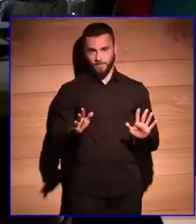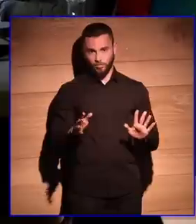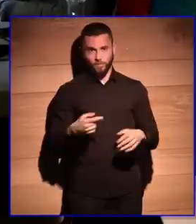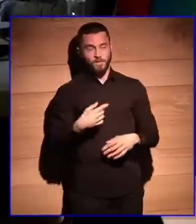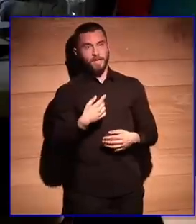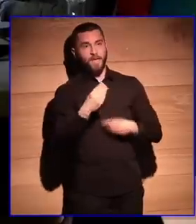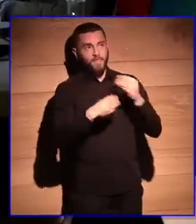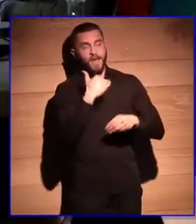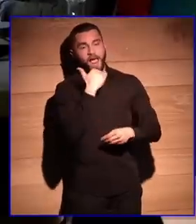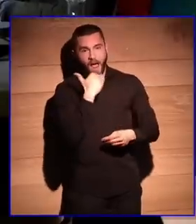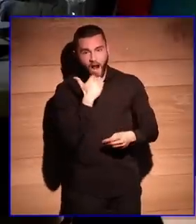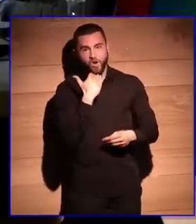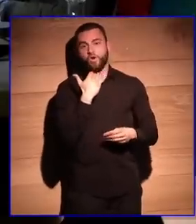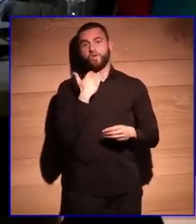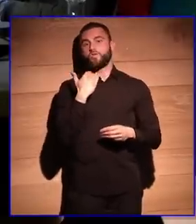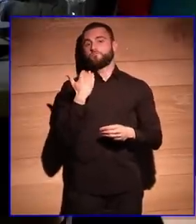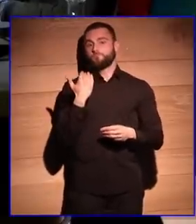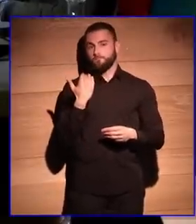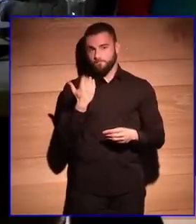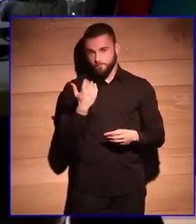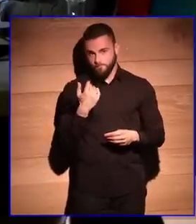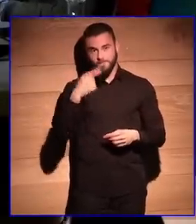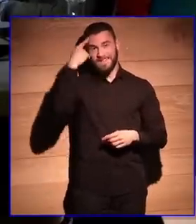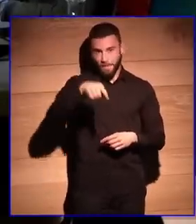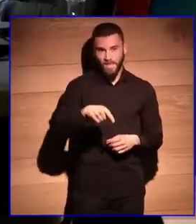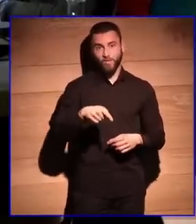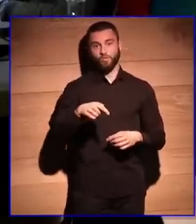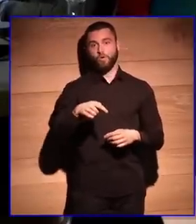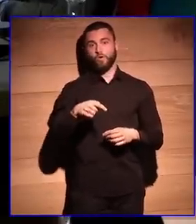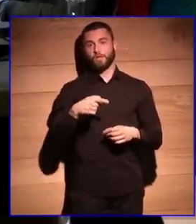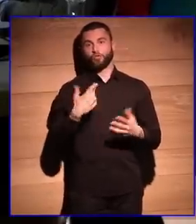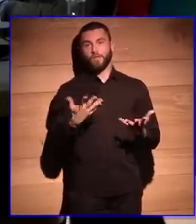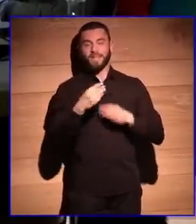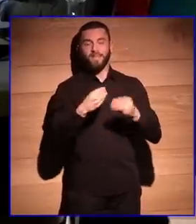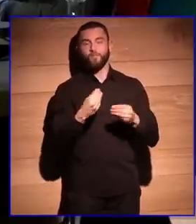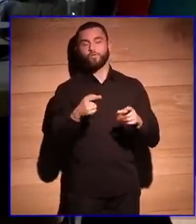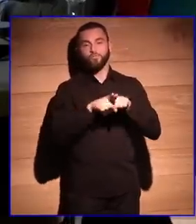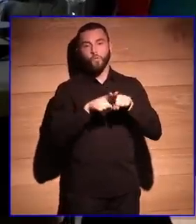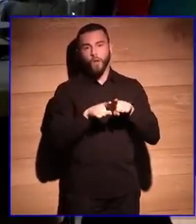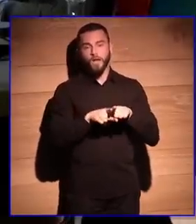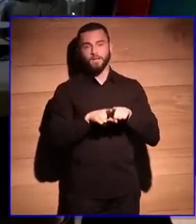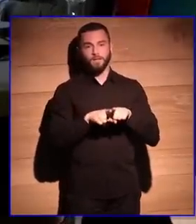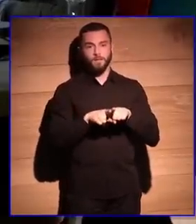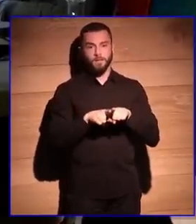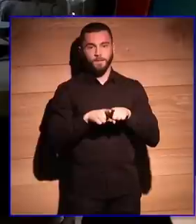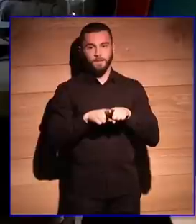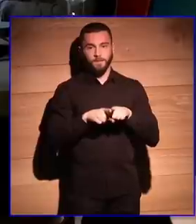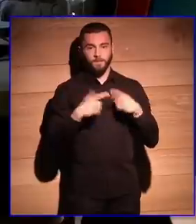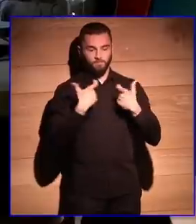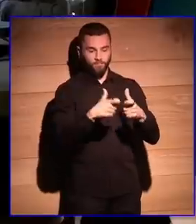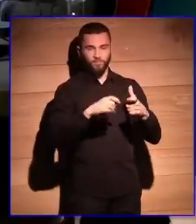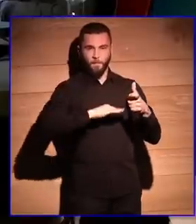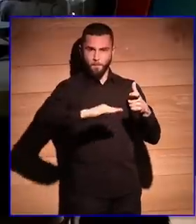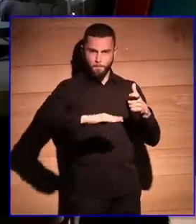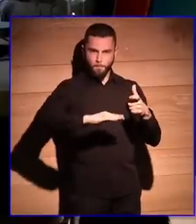Un poco, ¿no? Un poco a su pesar. O sea, digamos que lo están obligados a hacer. Es un poco como, si no quiero categorizarlas como